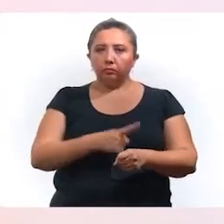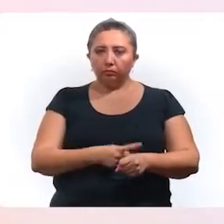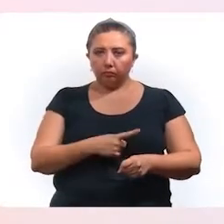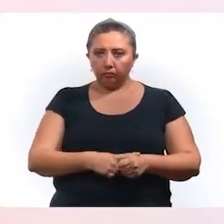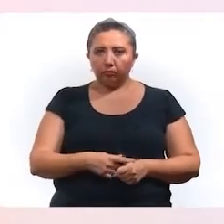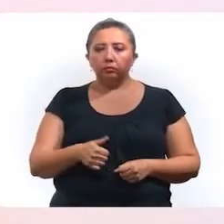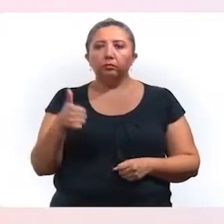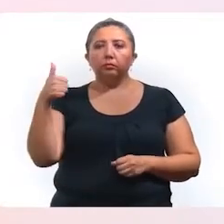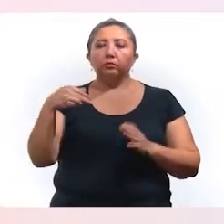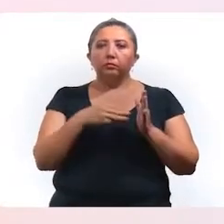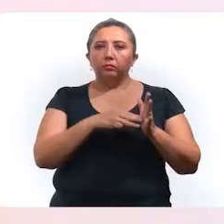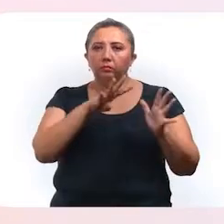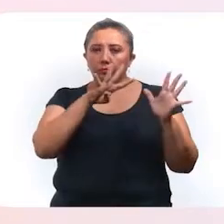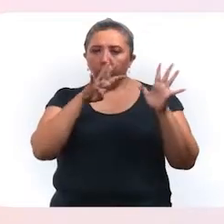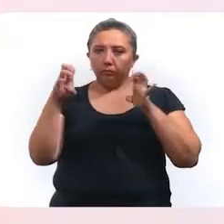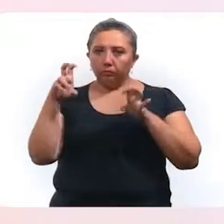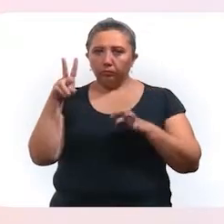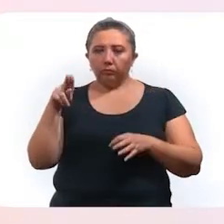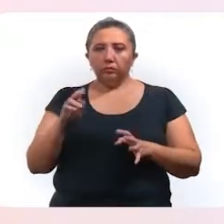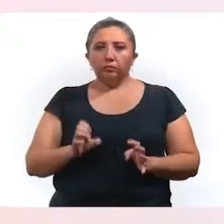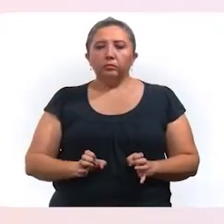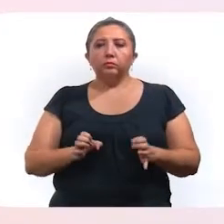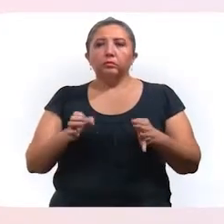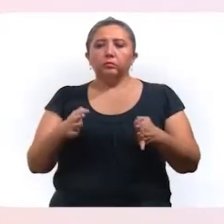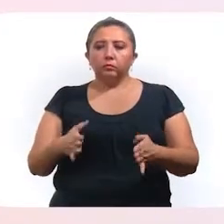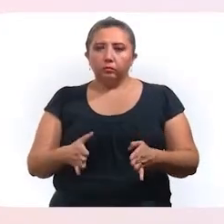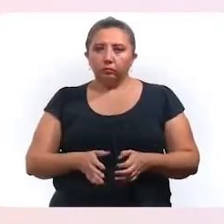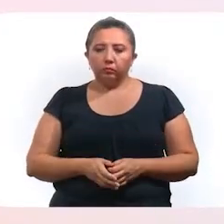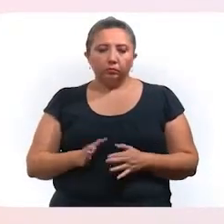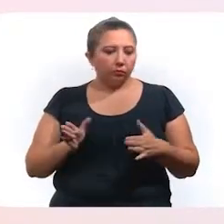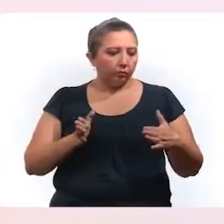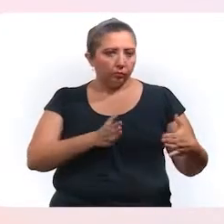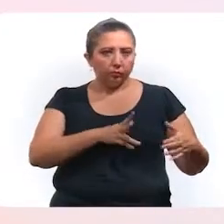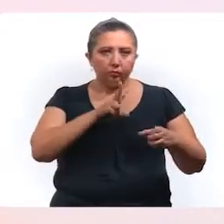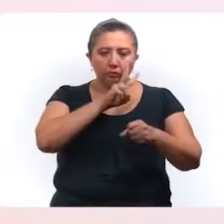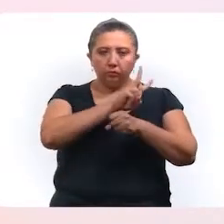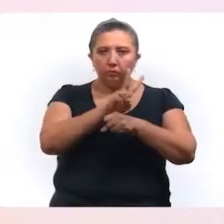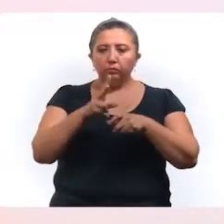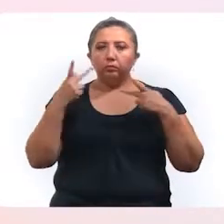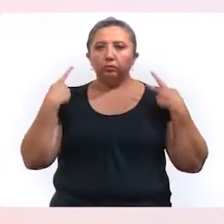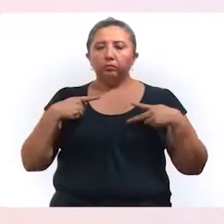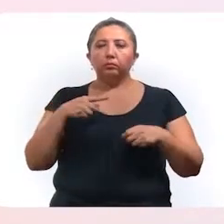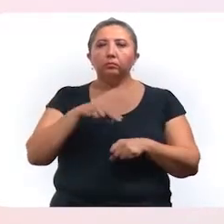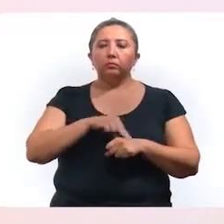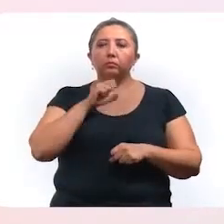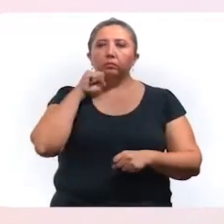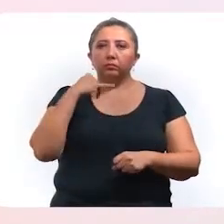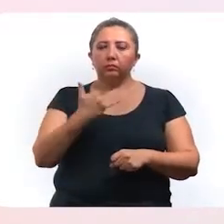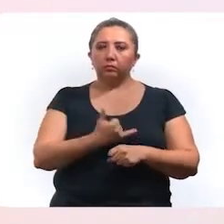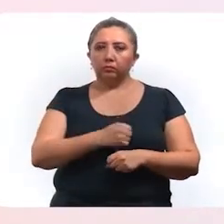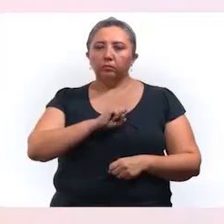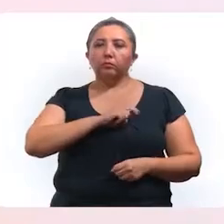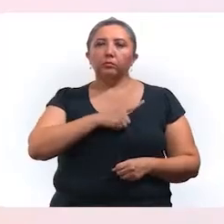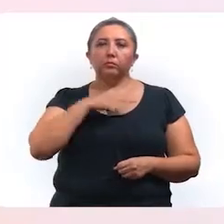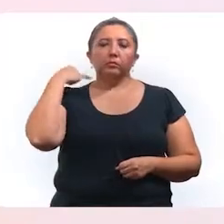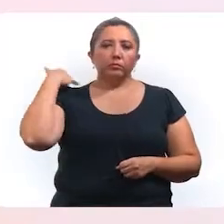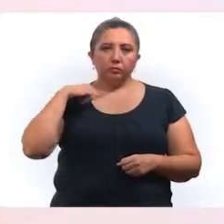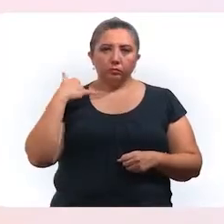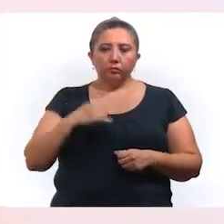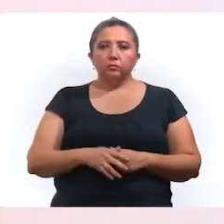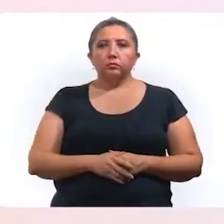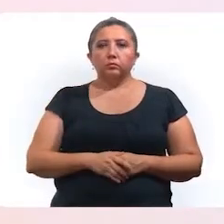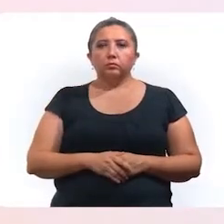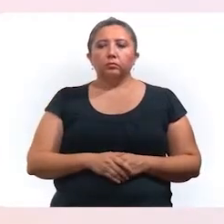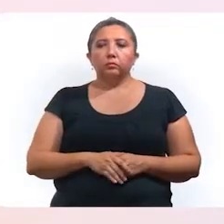activos, 6.980 están estables, aislados, monitoreados por personal médico de los servicios de salud